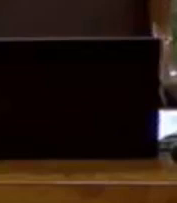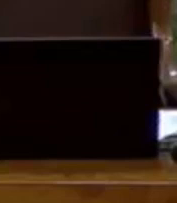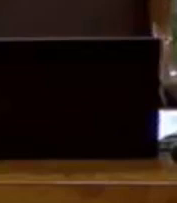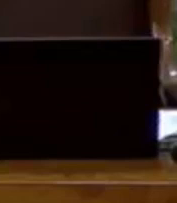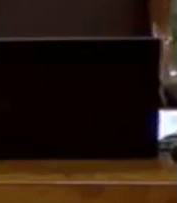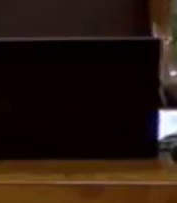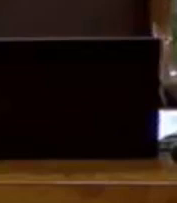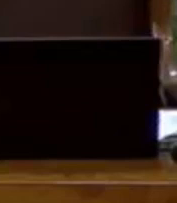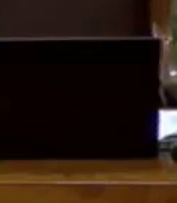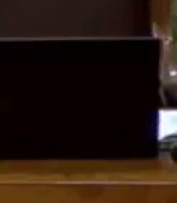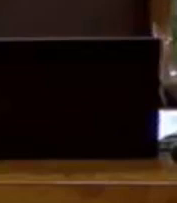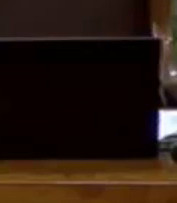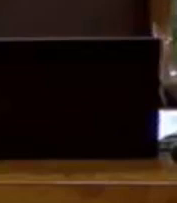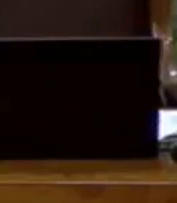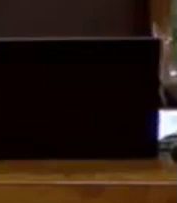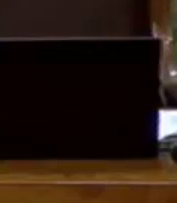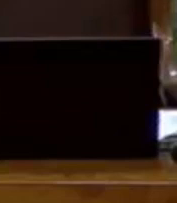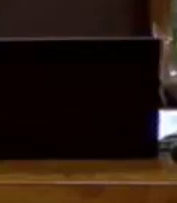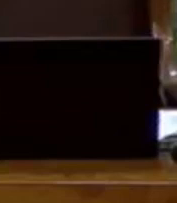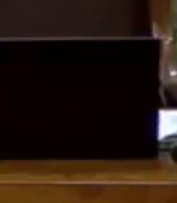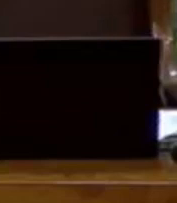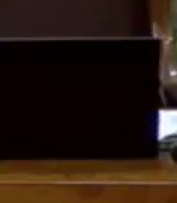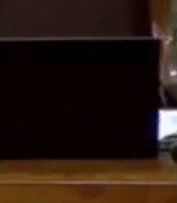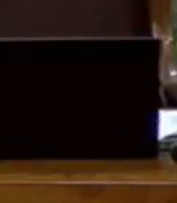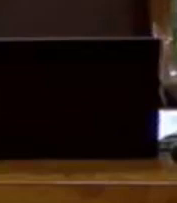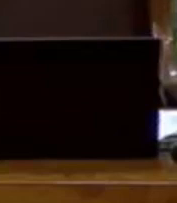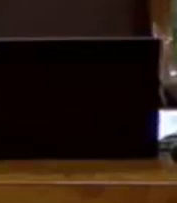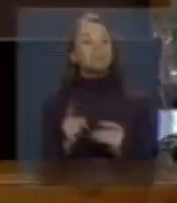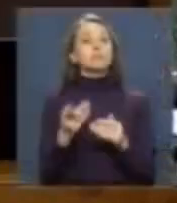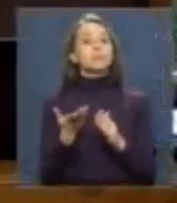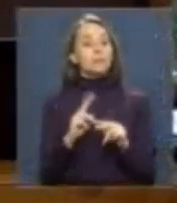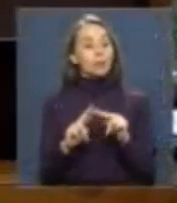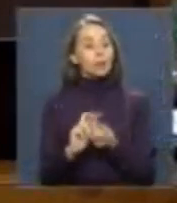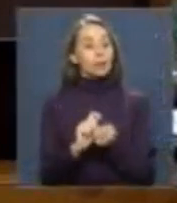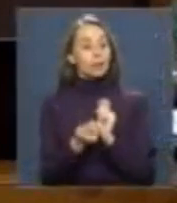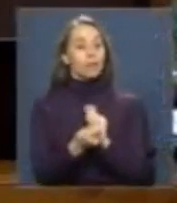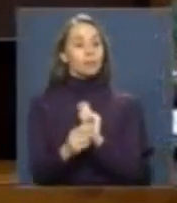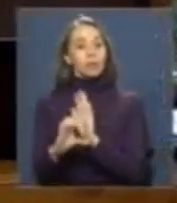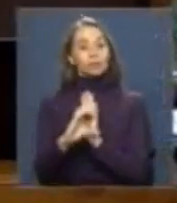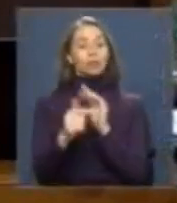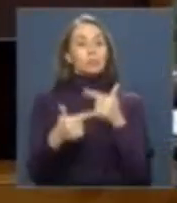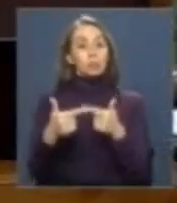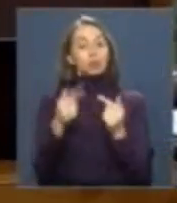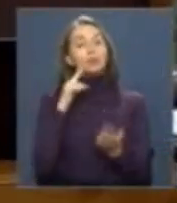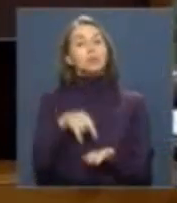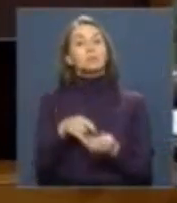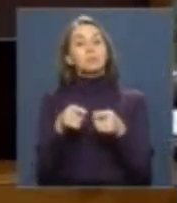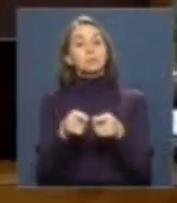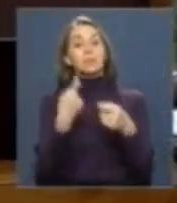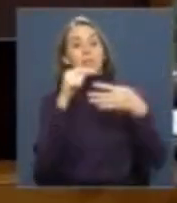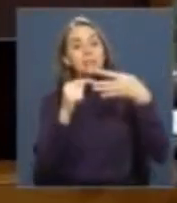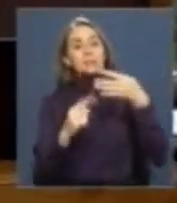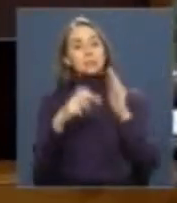corresponde acatar las modificaciones del senado recaídas en proyecto de reforma constitucional original en emociones refundidas